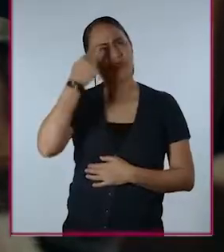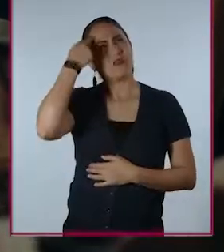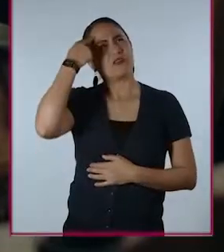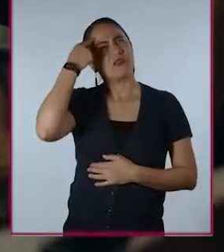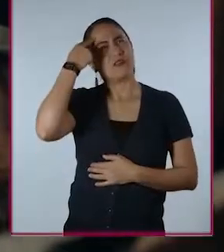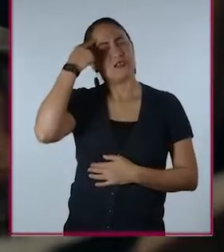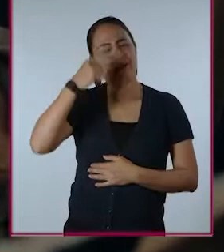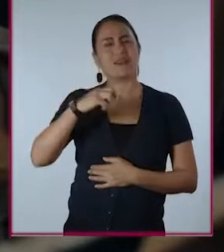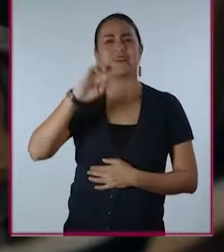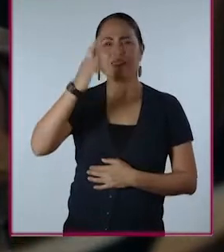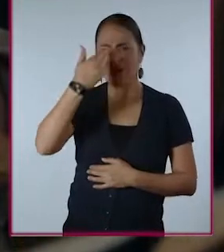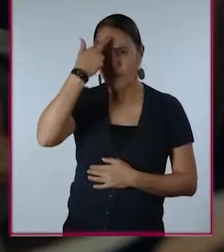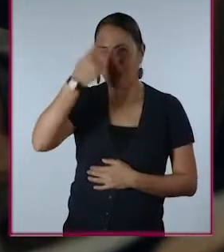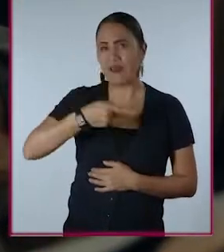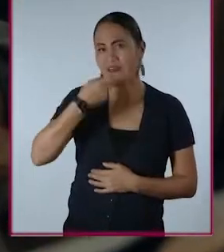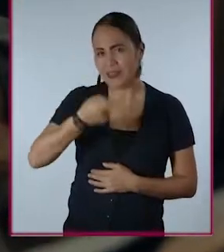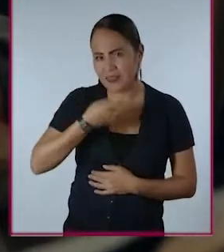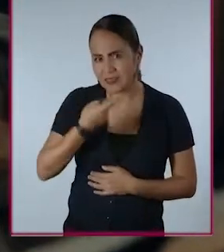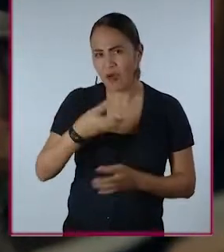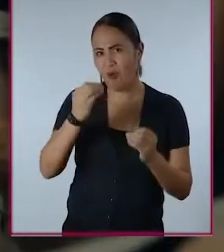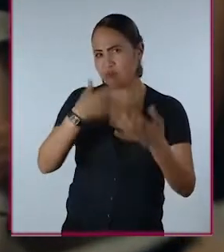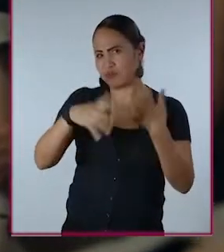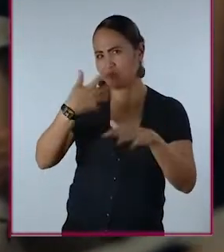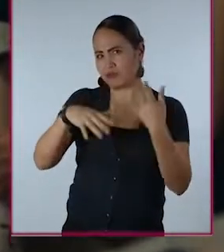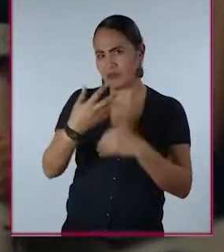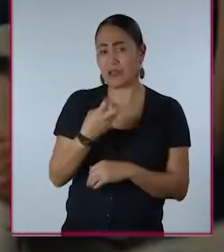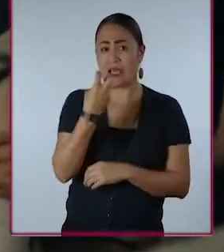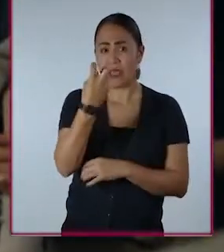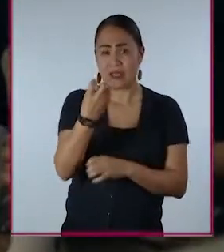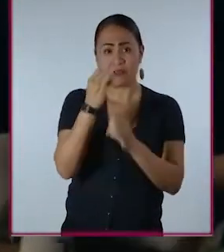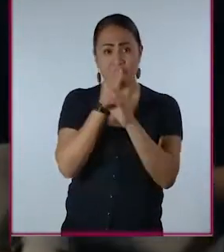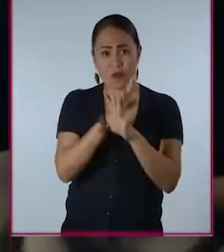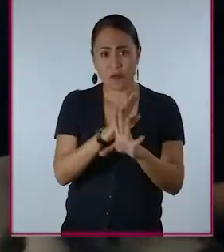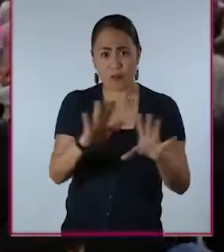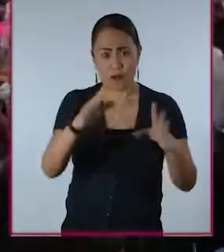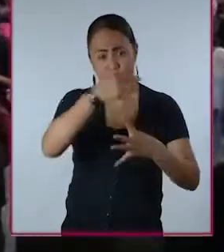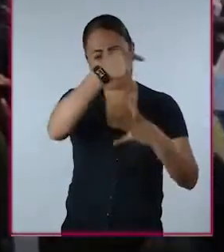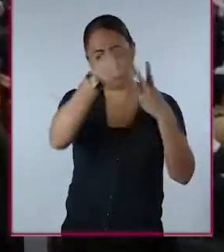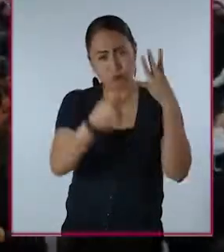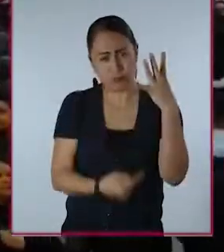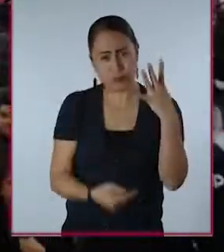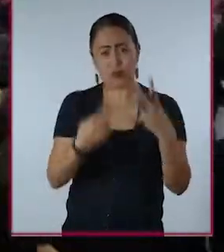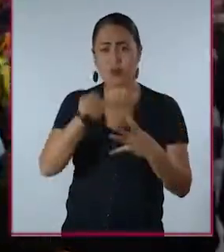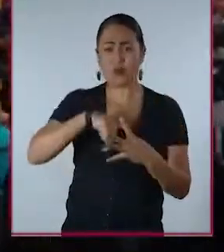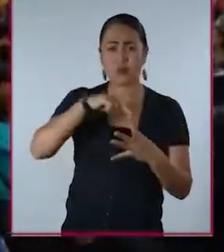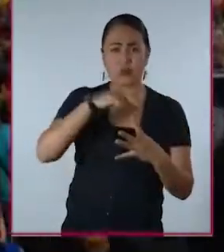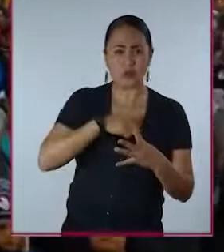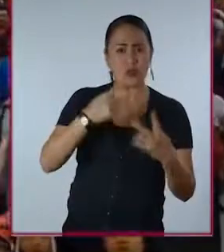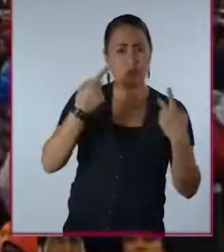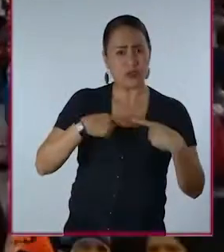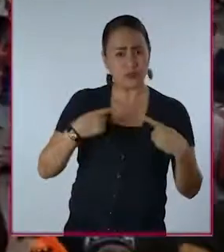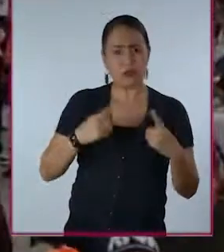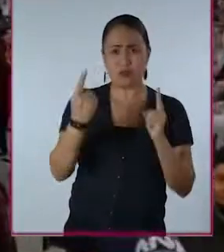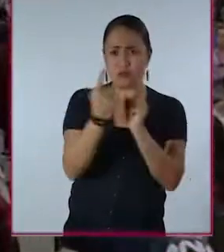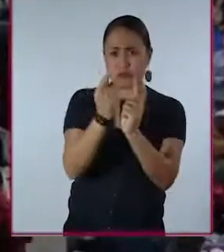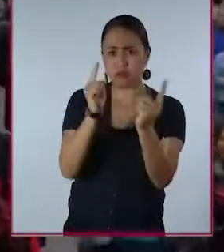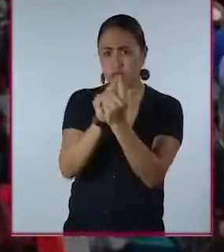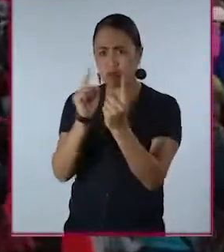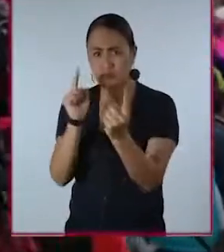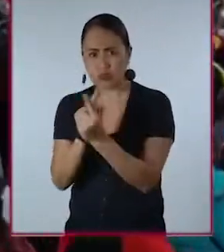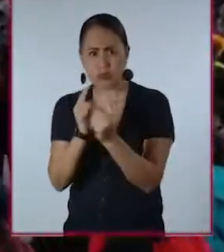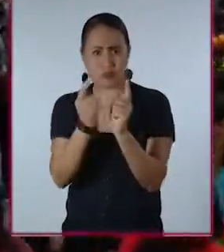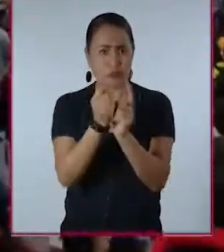archivado en nuestras mentes. Toda esa información conforma el acervo que compartimos de persona a persona.